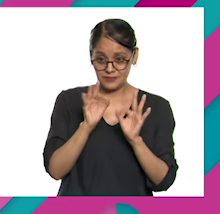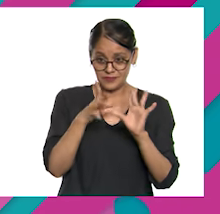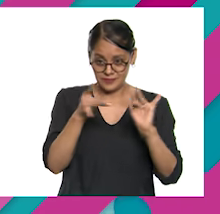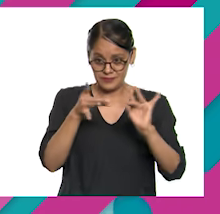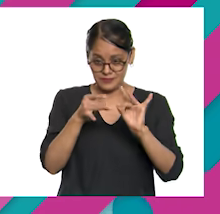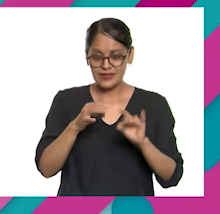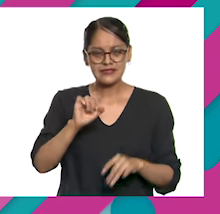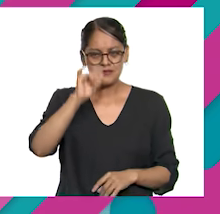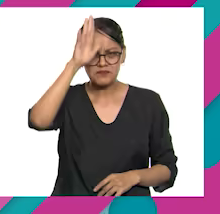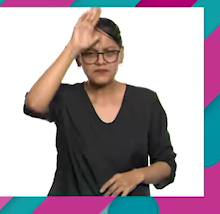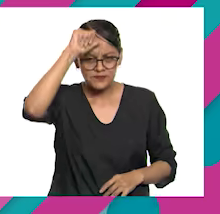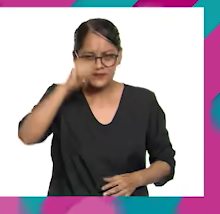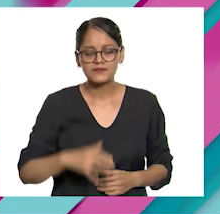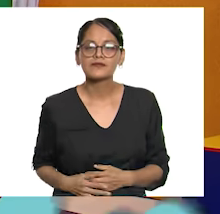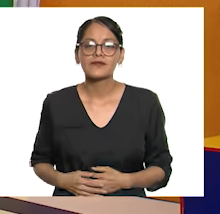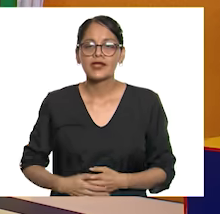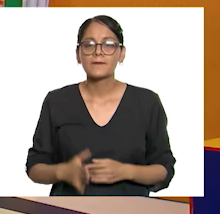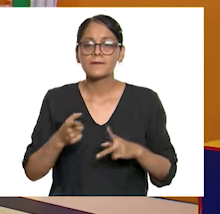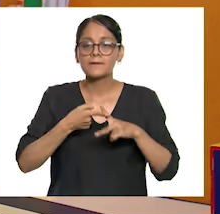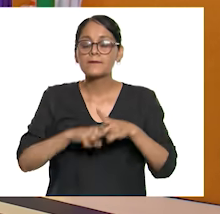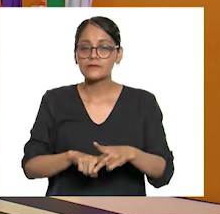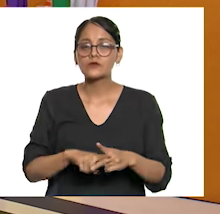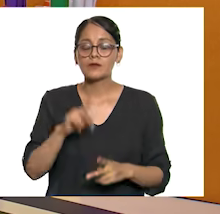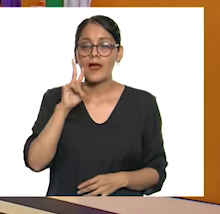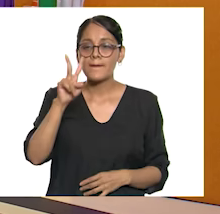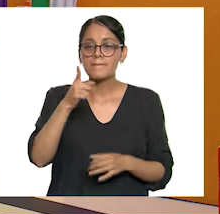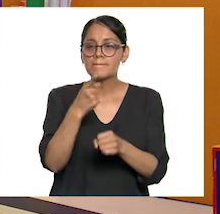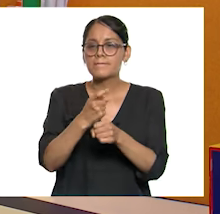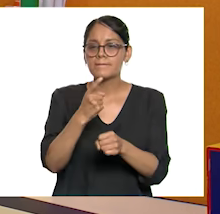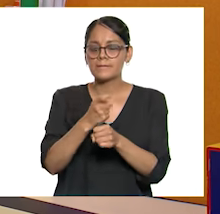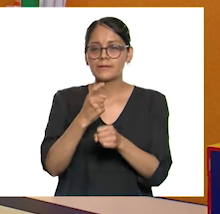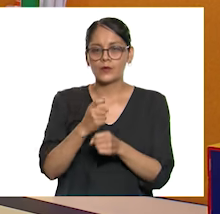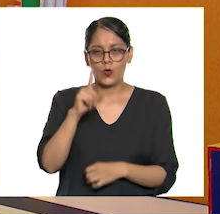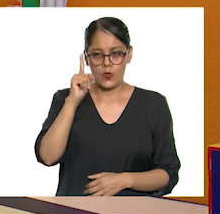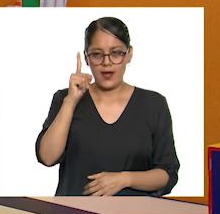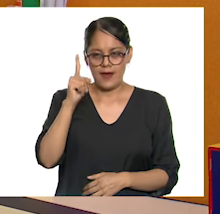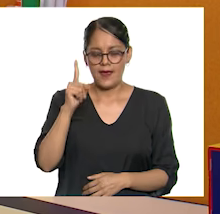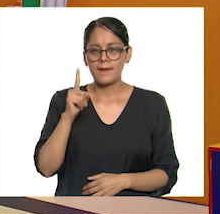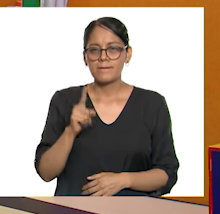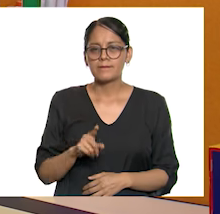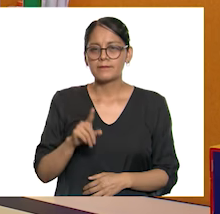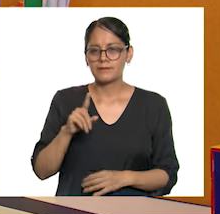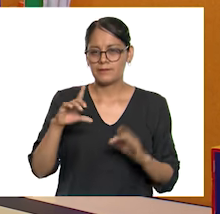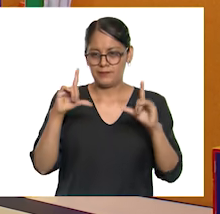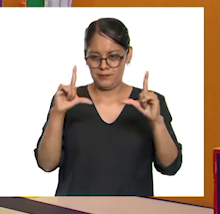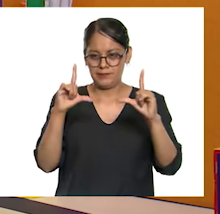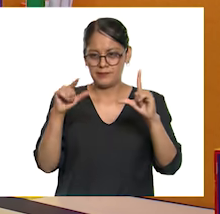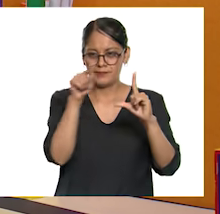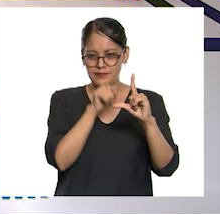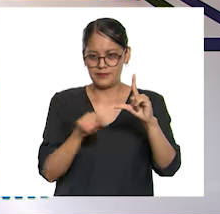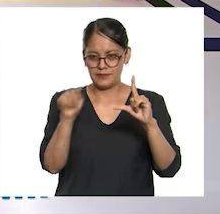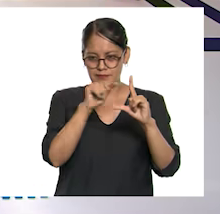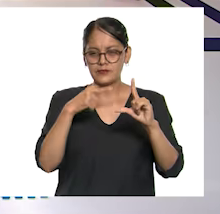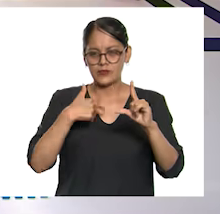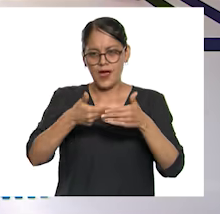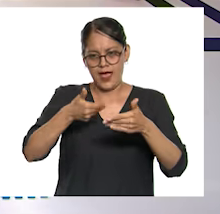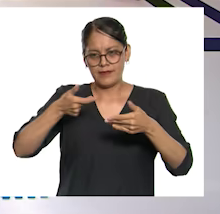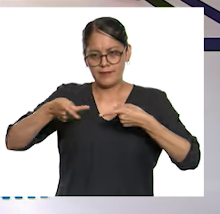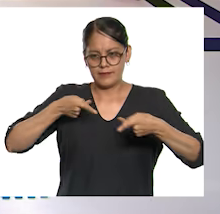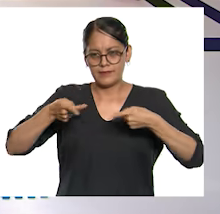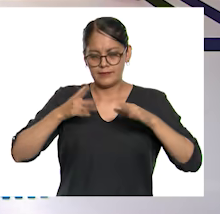botar? ¡Sí! De acuerdo. Pues entonces vamos a ver primero una fichita, una ficha que yo traje preparada donde